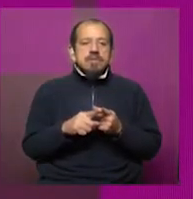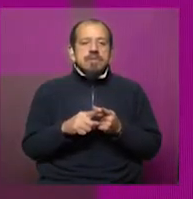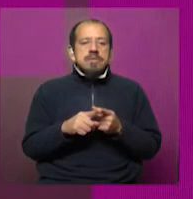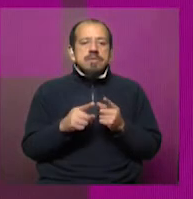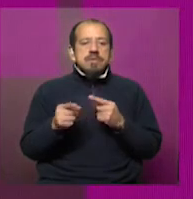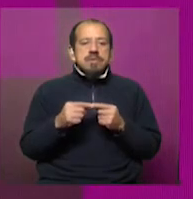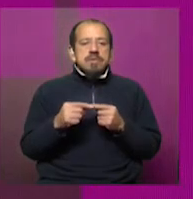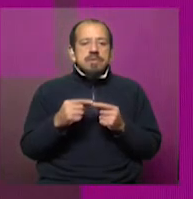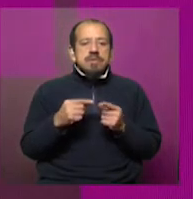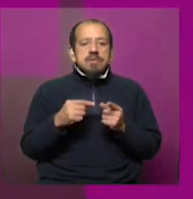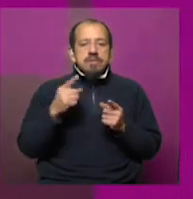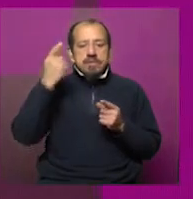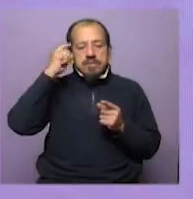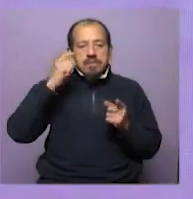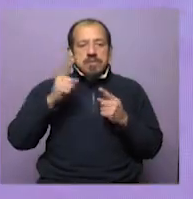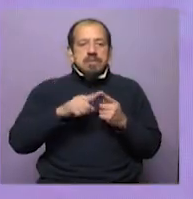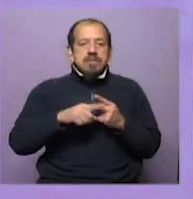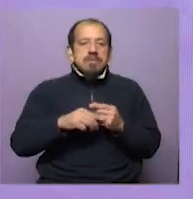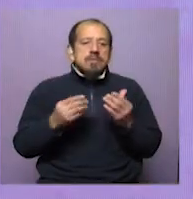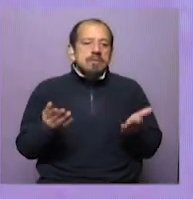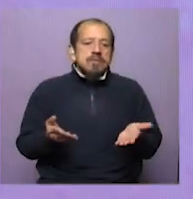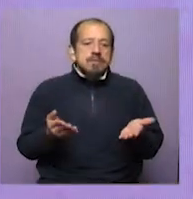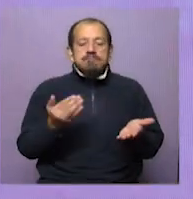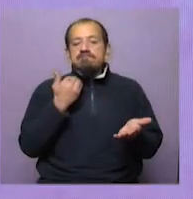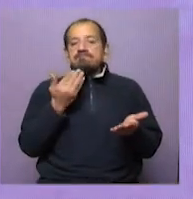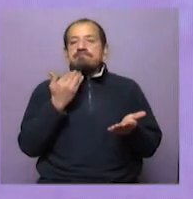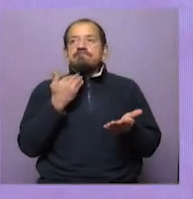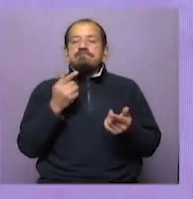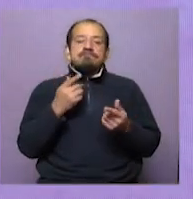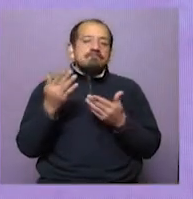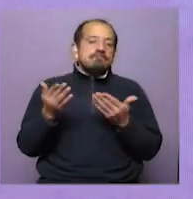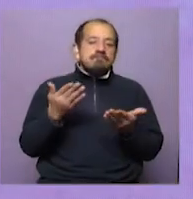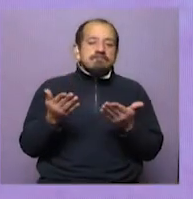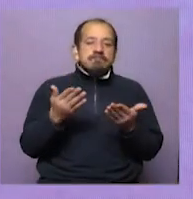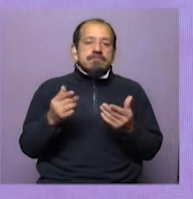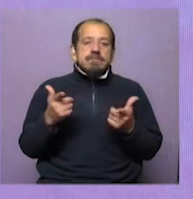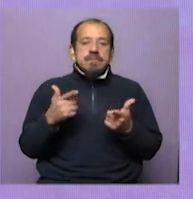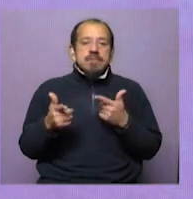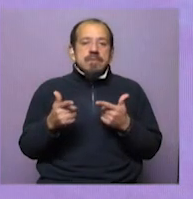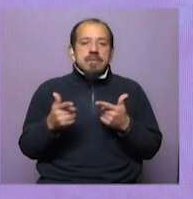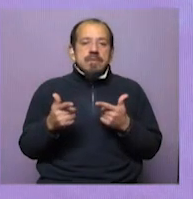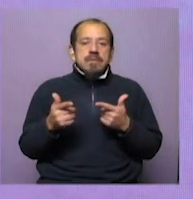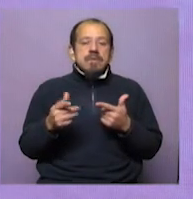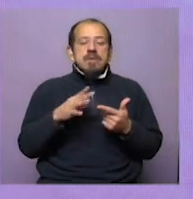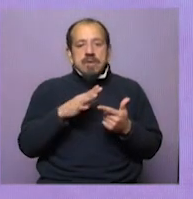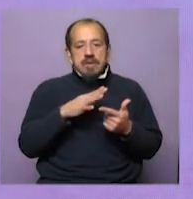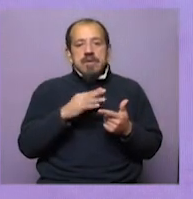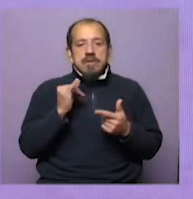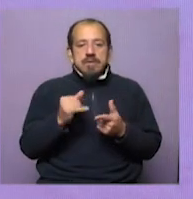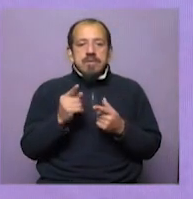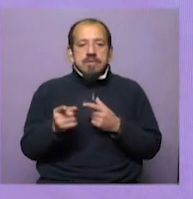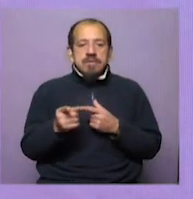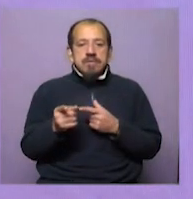¿Y cómo te fue sorprendiendo? A dónde llegar nunca, o sea, no había un propósito, digo, había un propósito sí